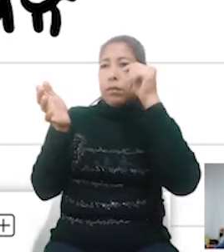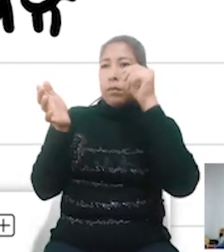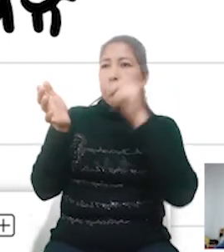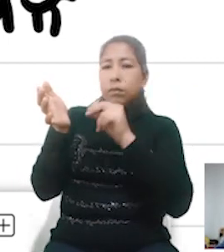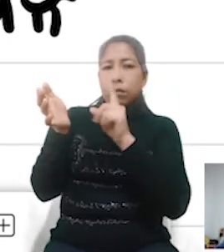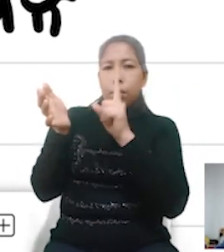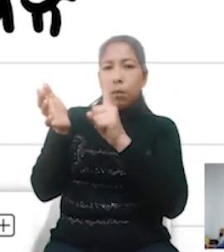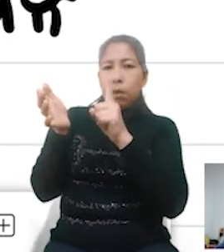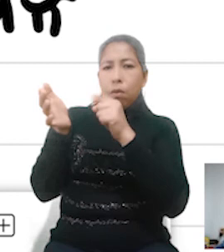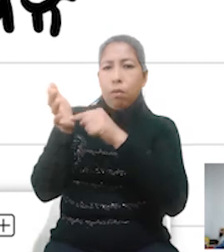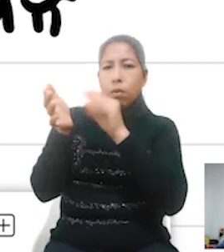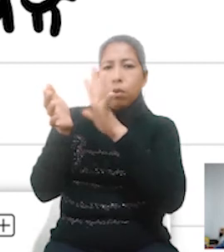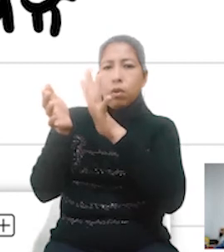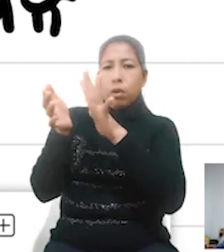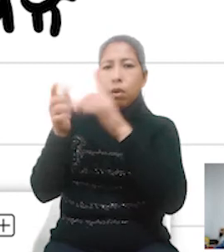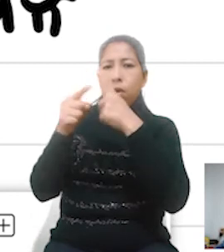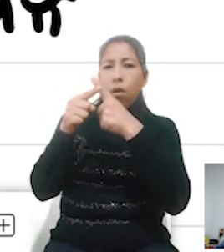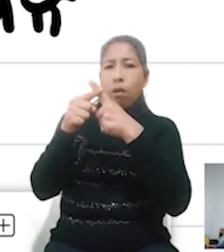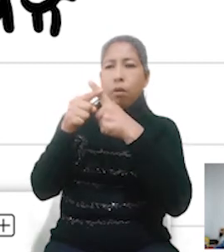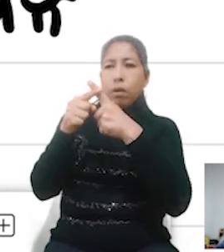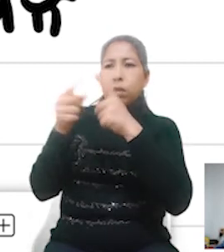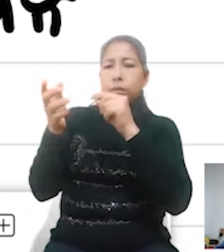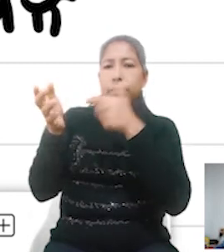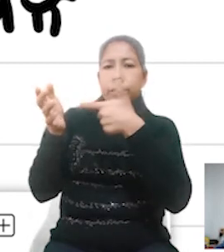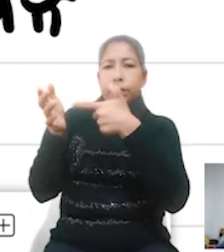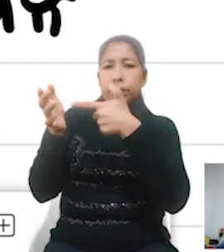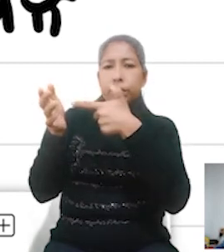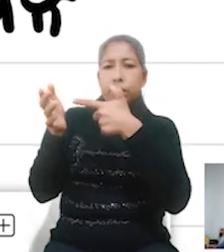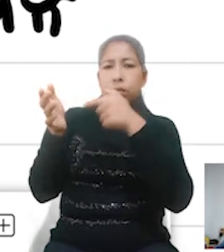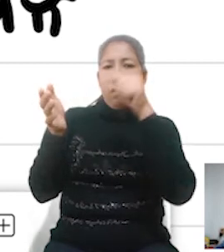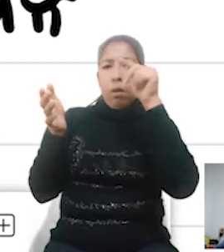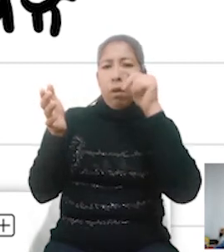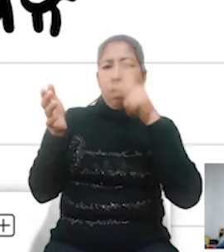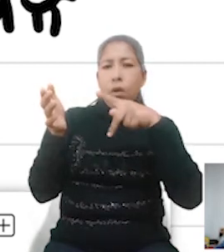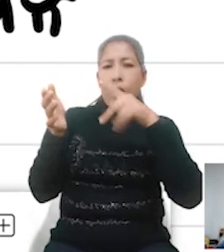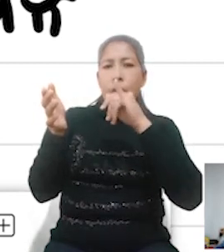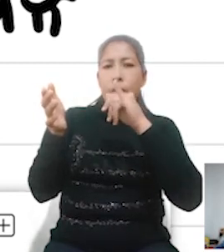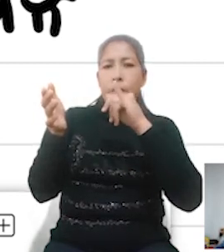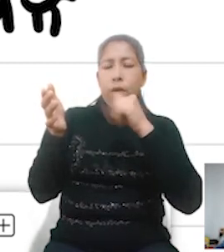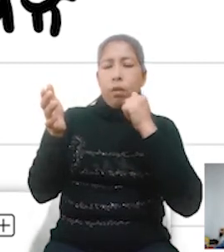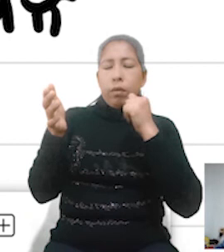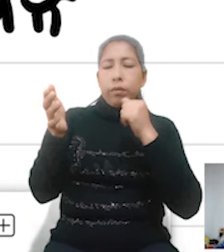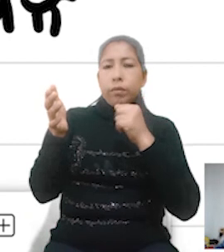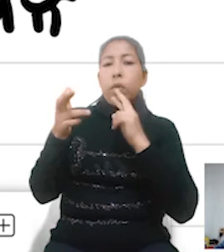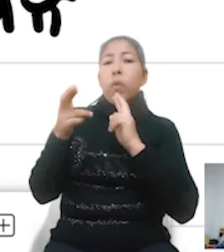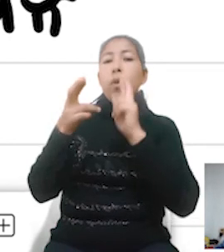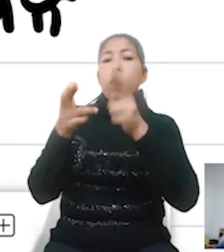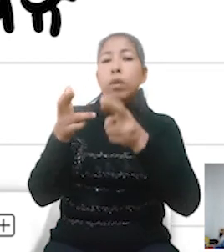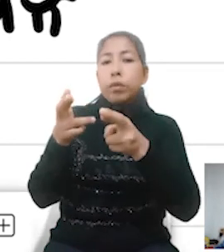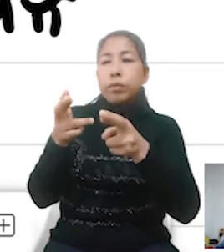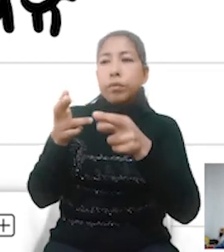calculadora, anotamos 1.5 multiplicado por 21